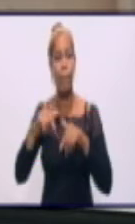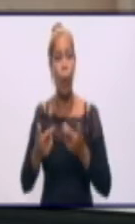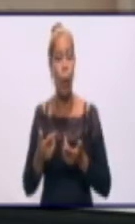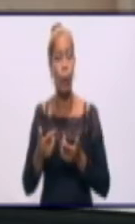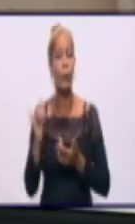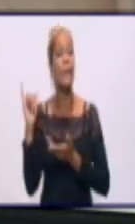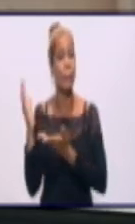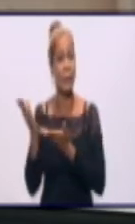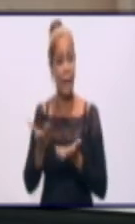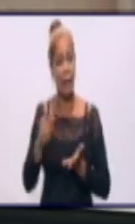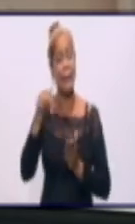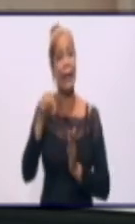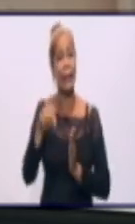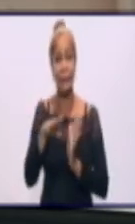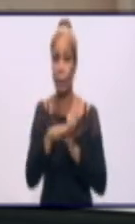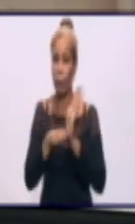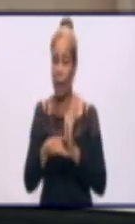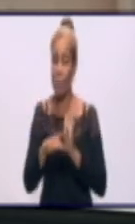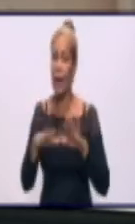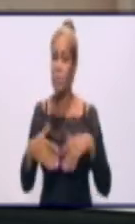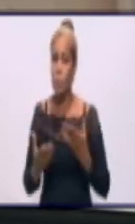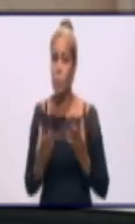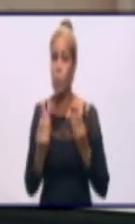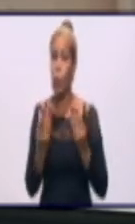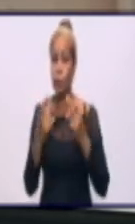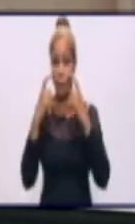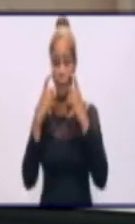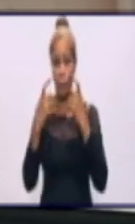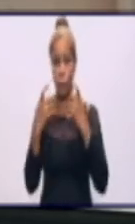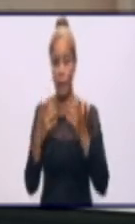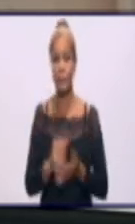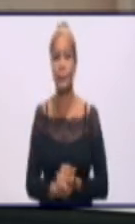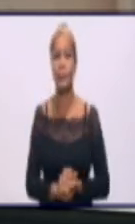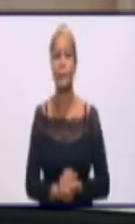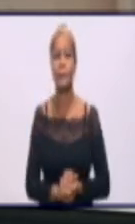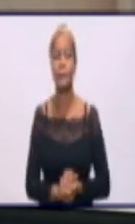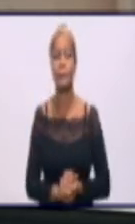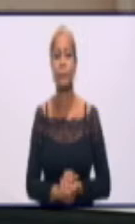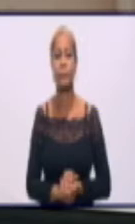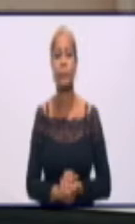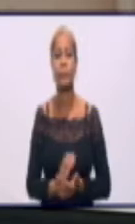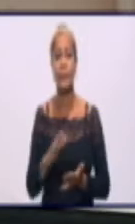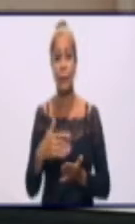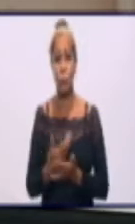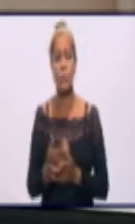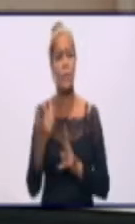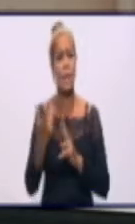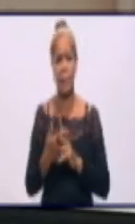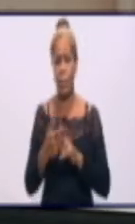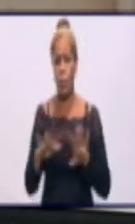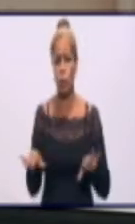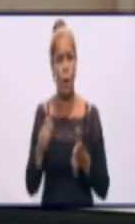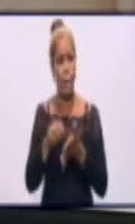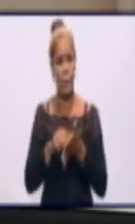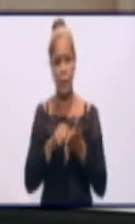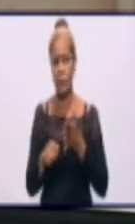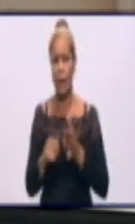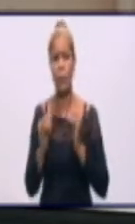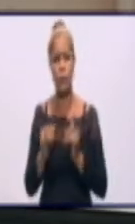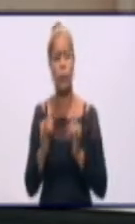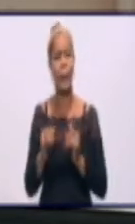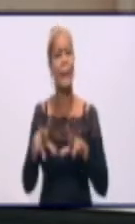participar en este importante encuentro con la población. Bueno, habíamos previsto dar detalles acerca de